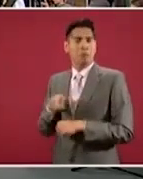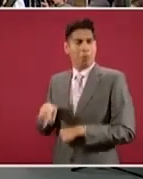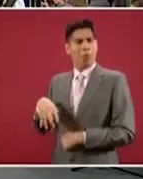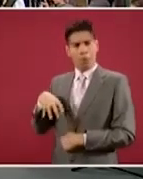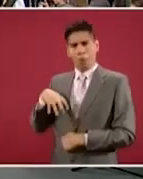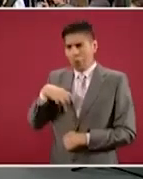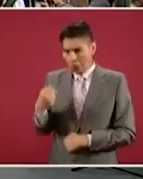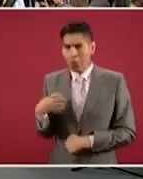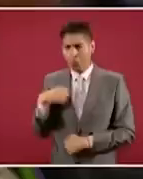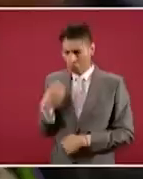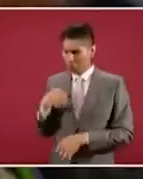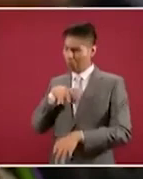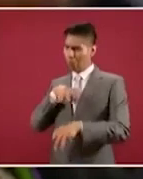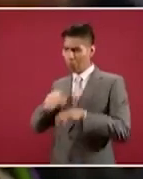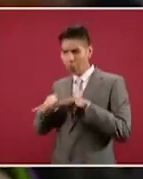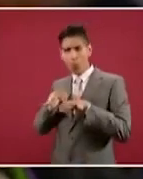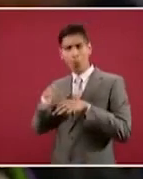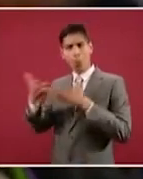pueda